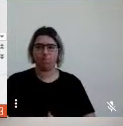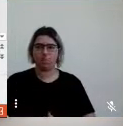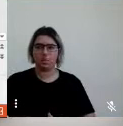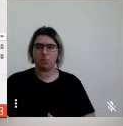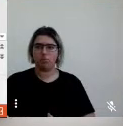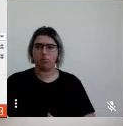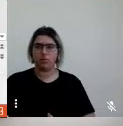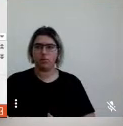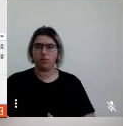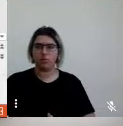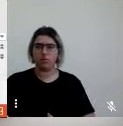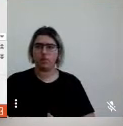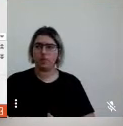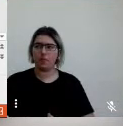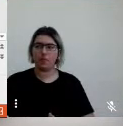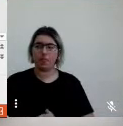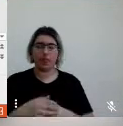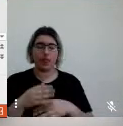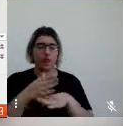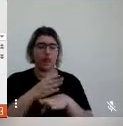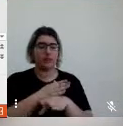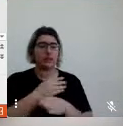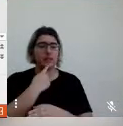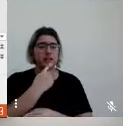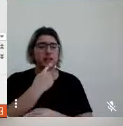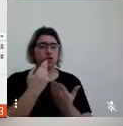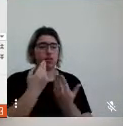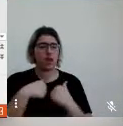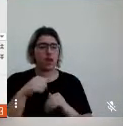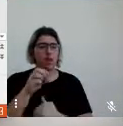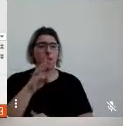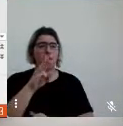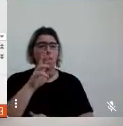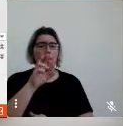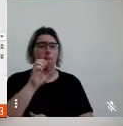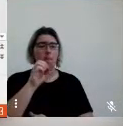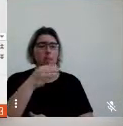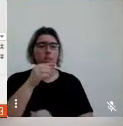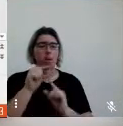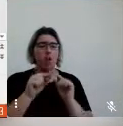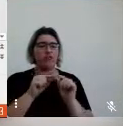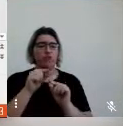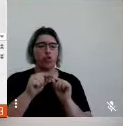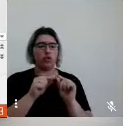En este punto, como antes os hablaba, los probióticos también son capaces de